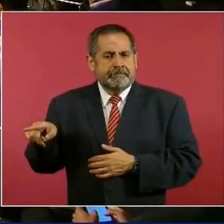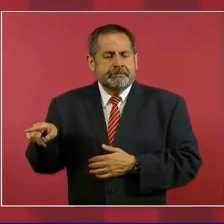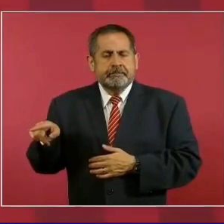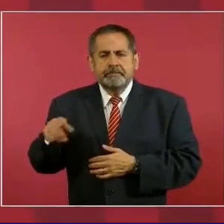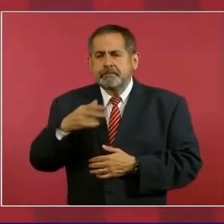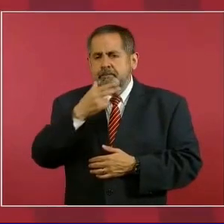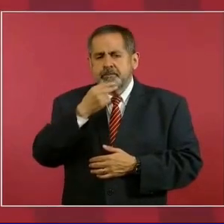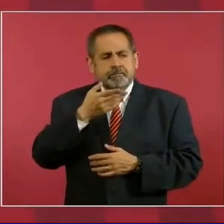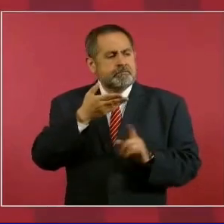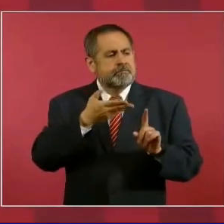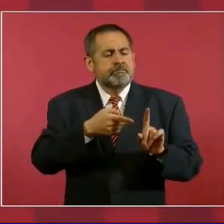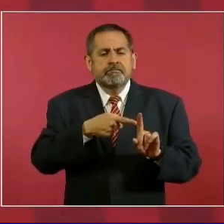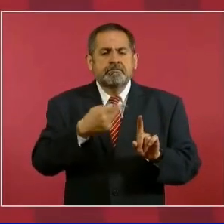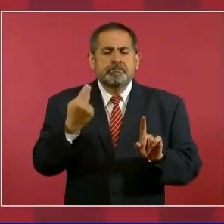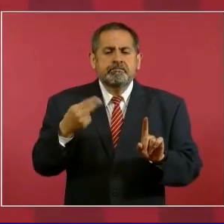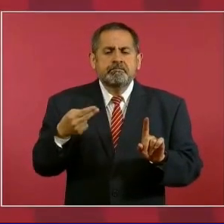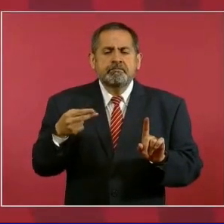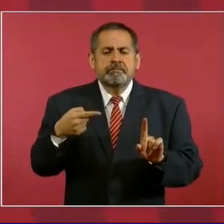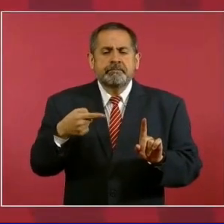señor